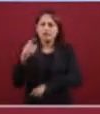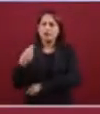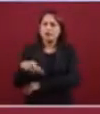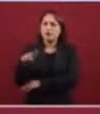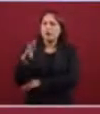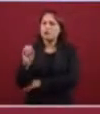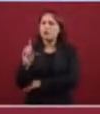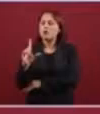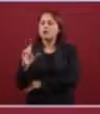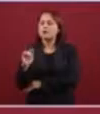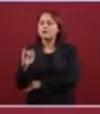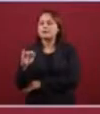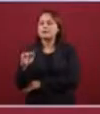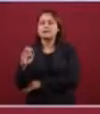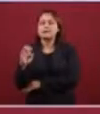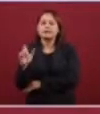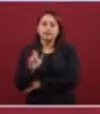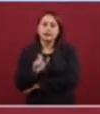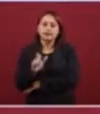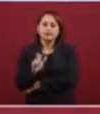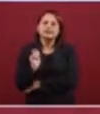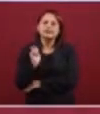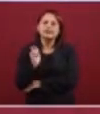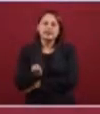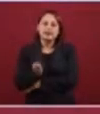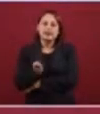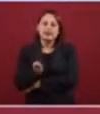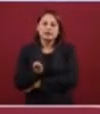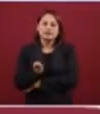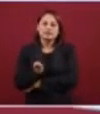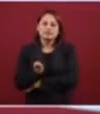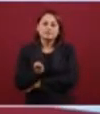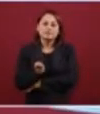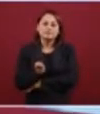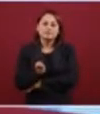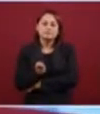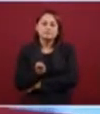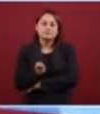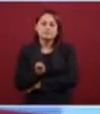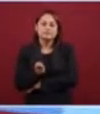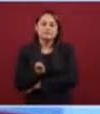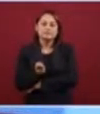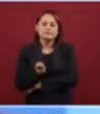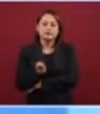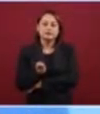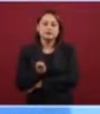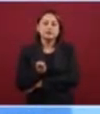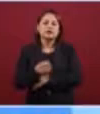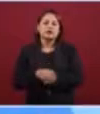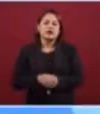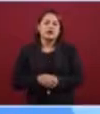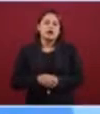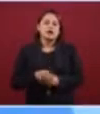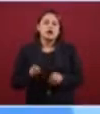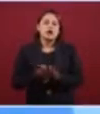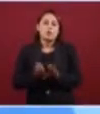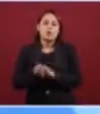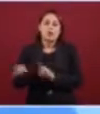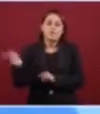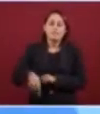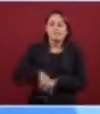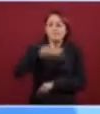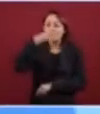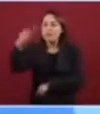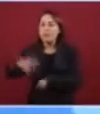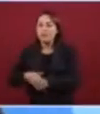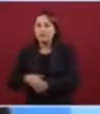otra forma de gobernar. Ya ni hay boletines aquí en presidencia tampoco. Entonces, terminamos